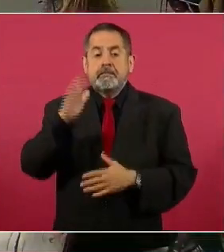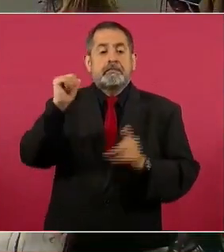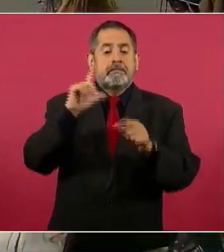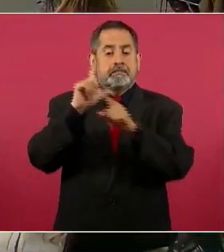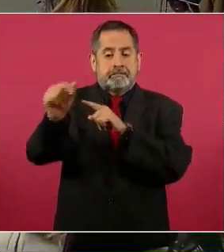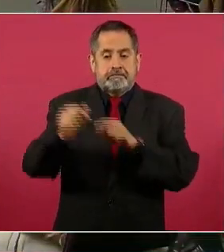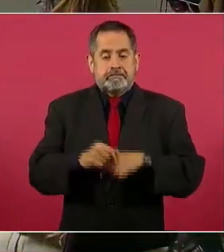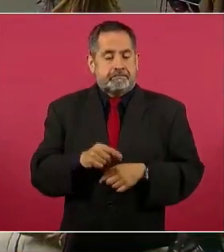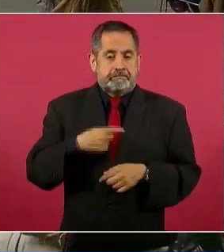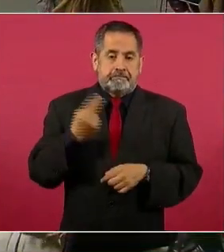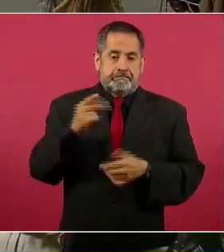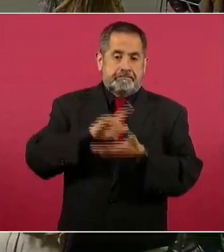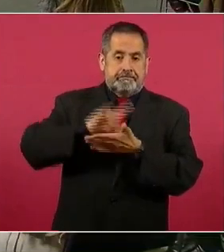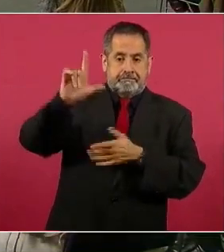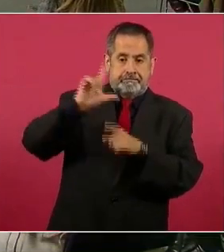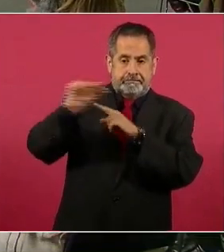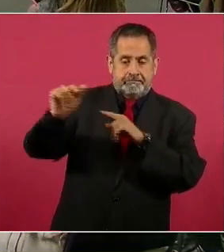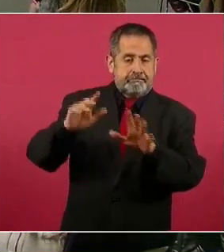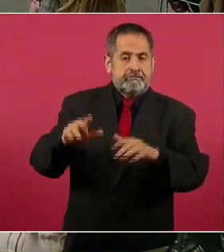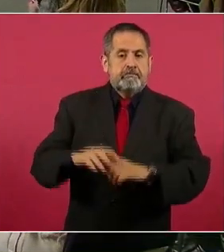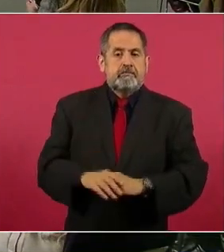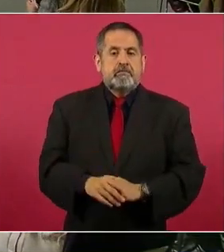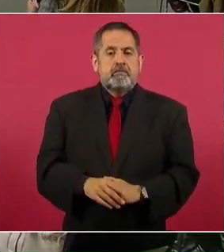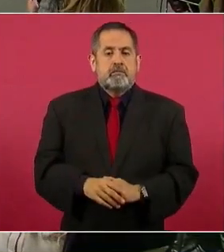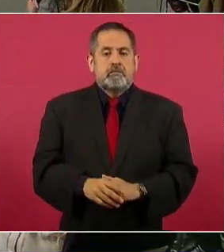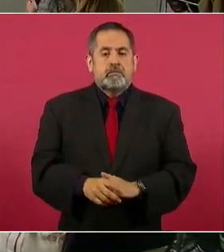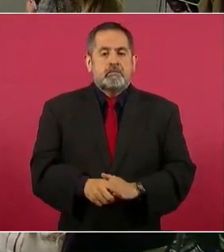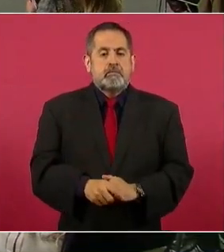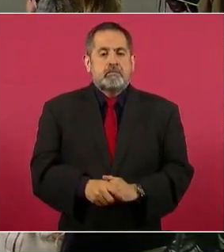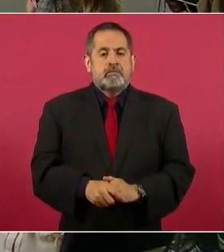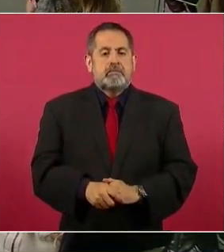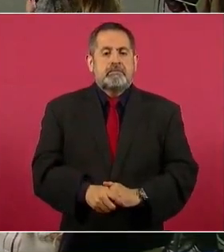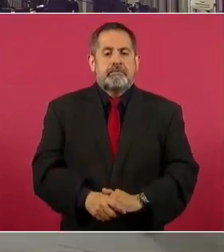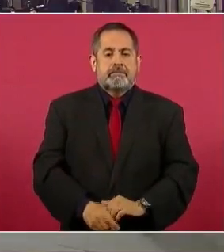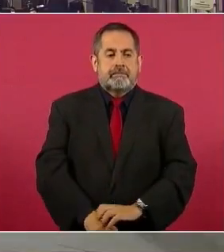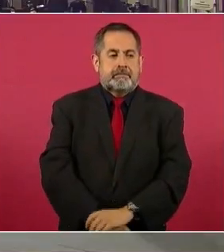si no me va a dejar el avión. Presidente, ¿qué opinas que policías hayan armado